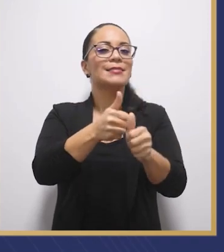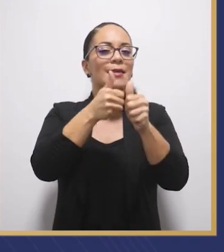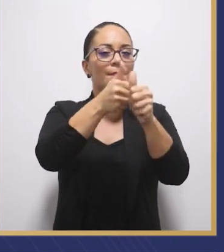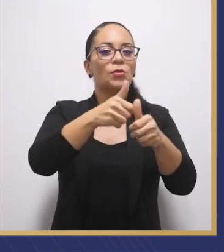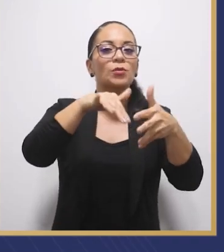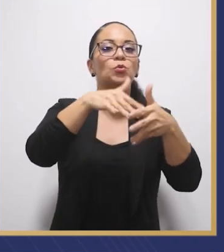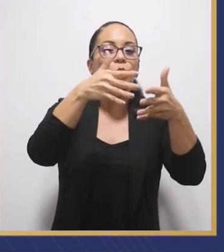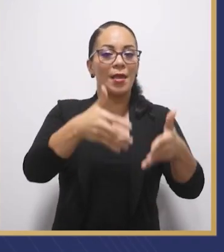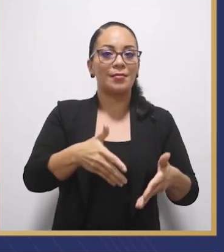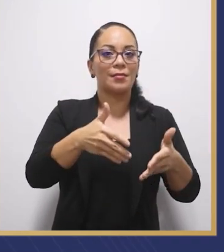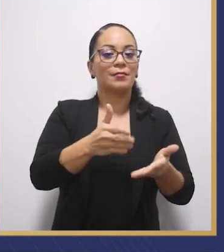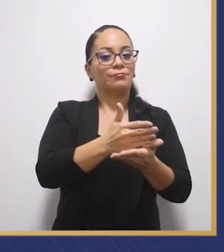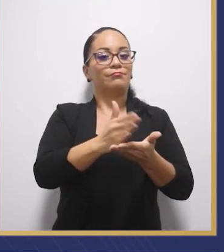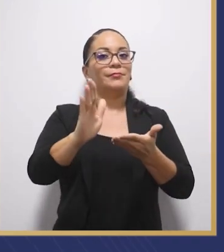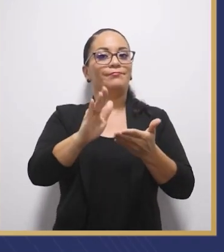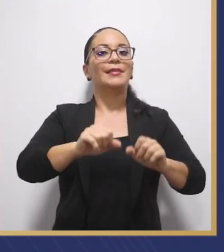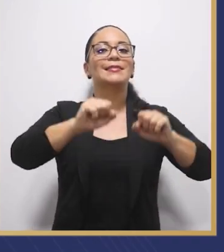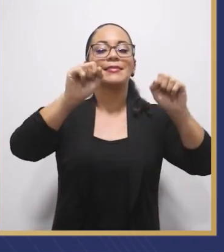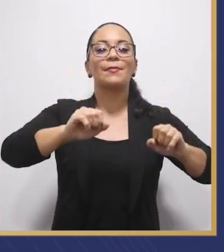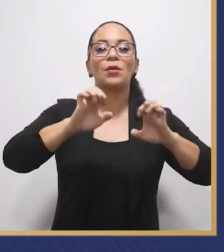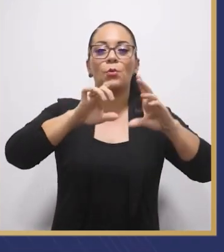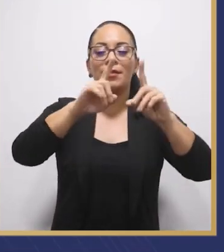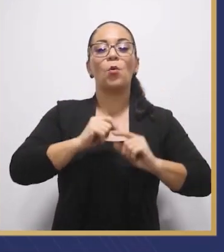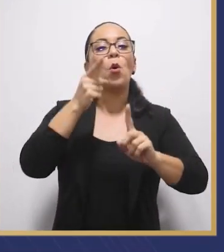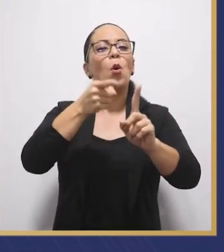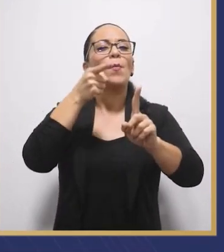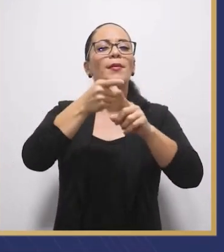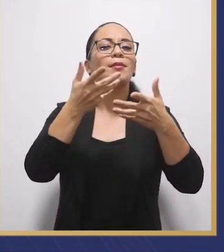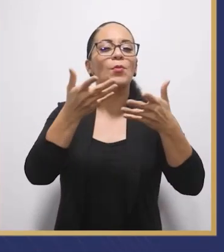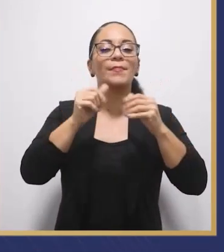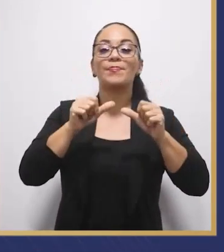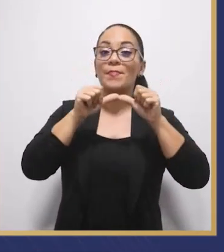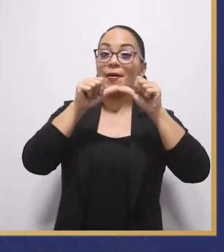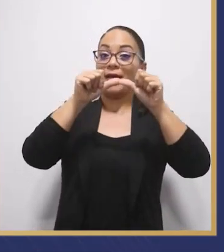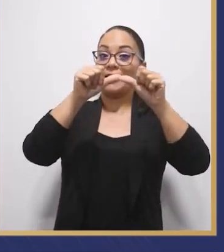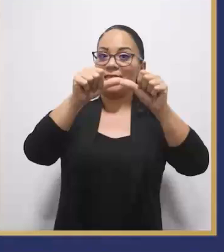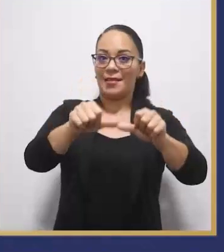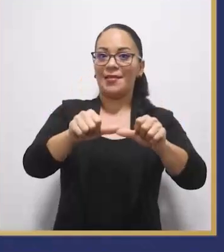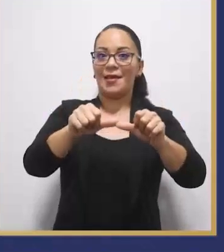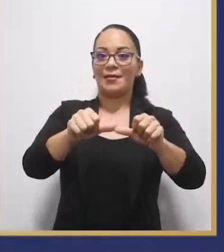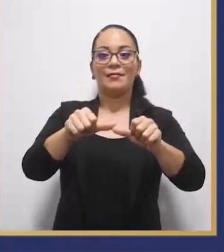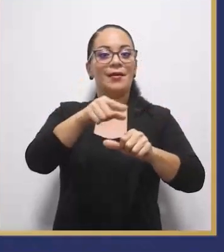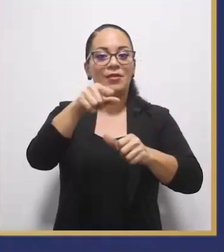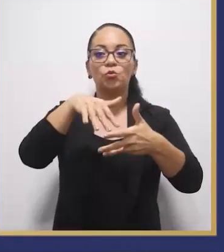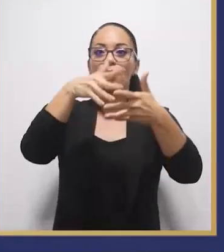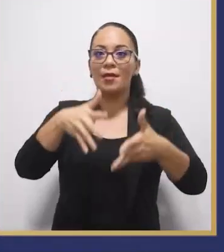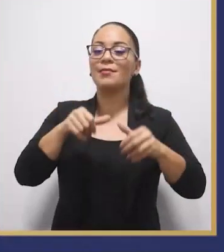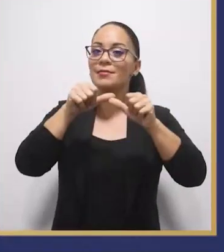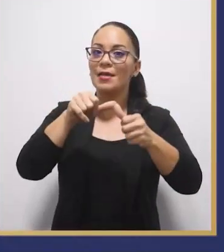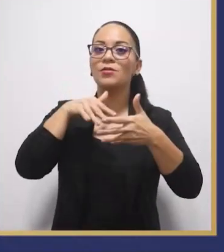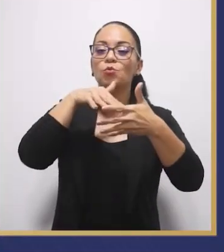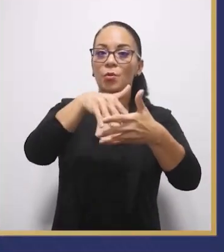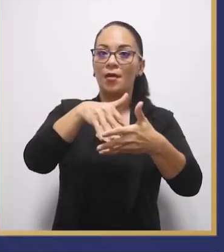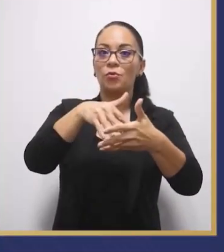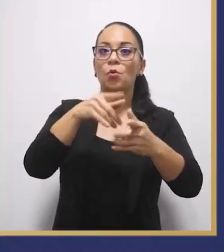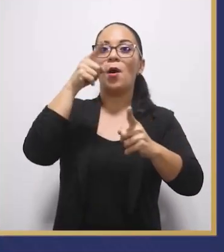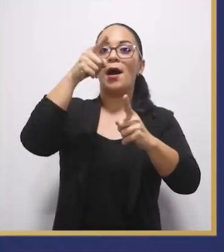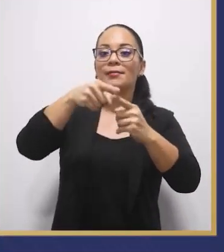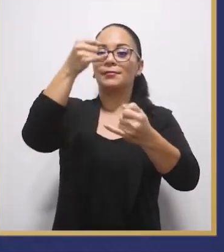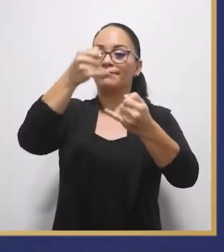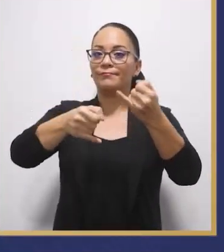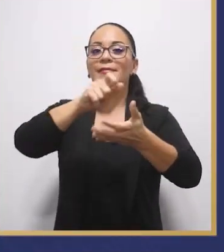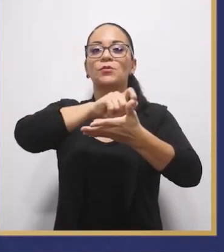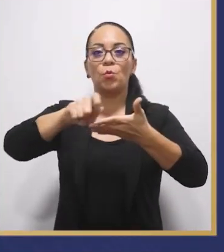estudiantes expulsados del sistema educativo. El objetivo es mantenerlo en las aulas hasta que concluyan la escuela y el